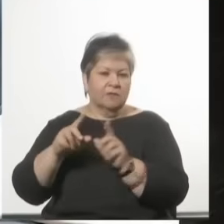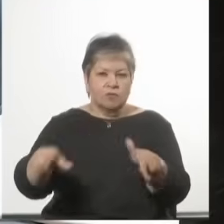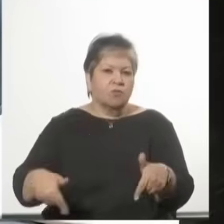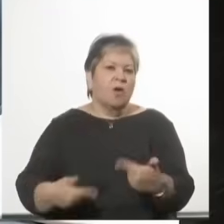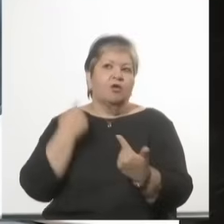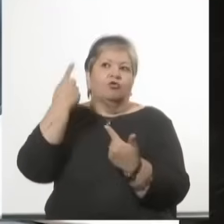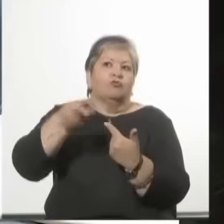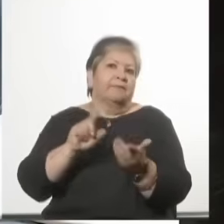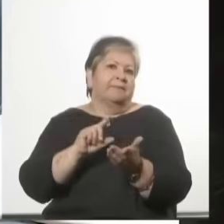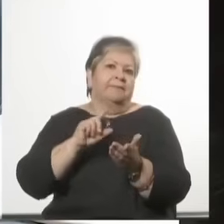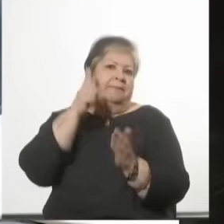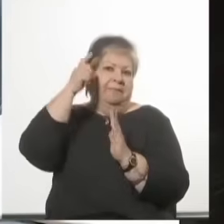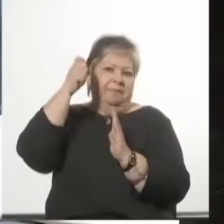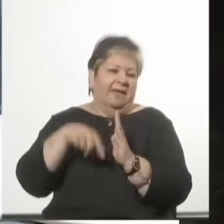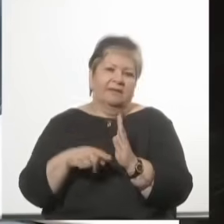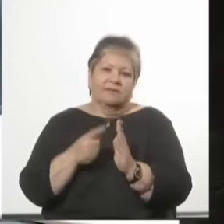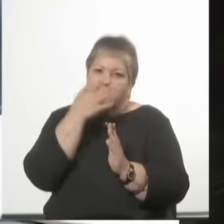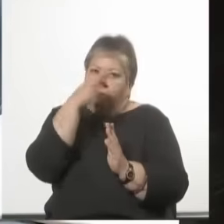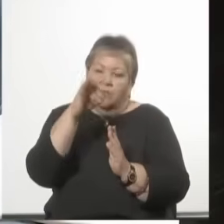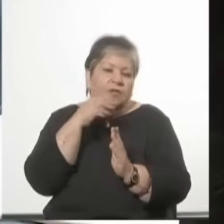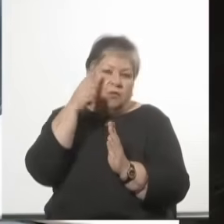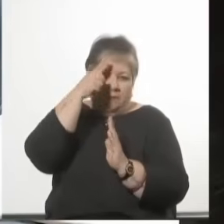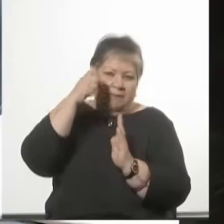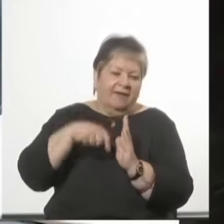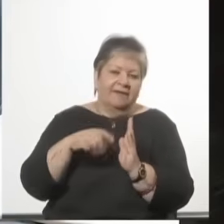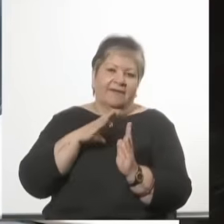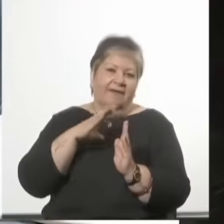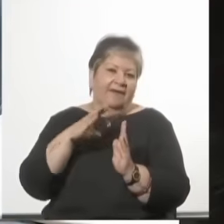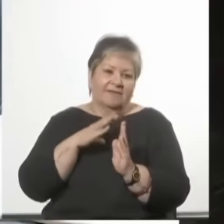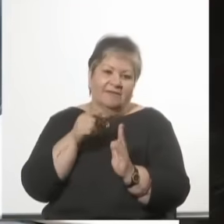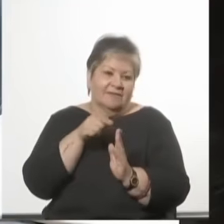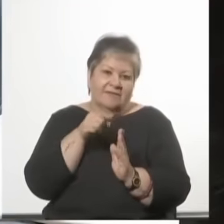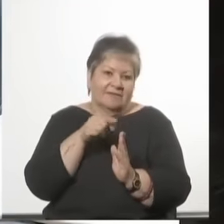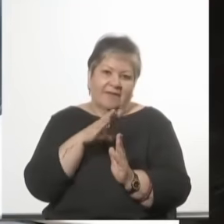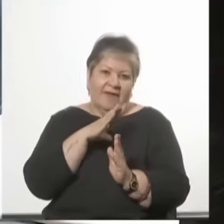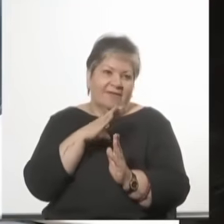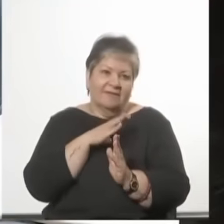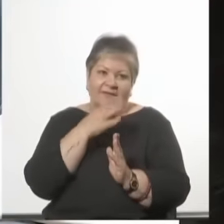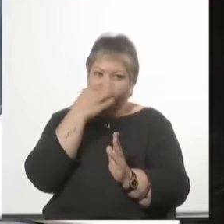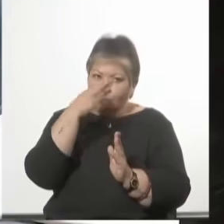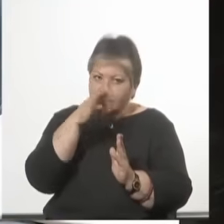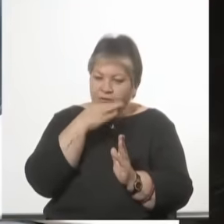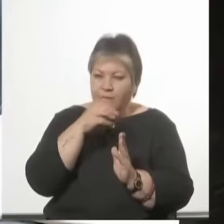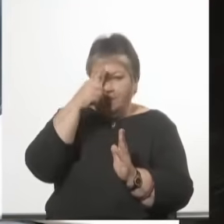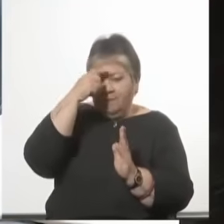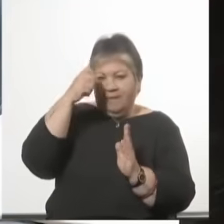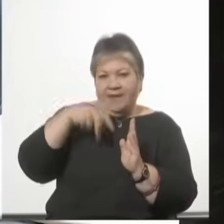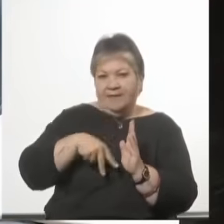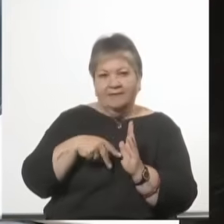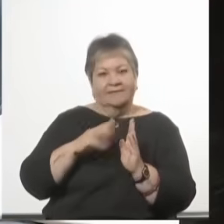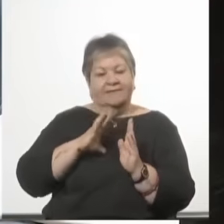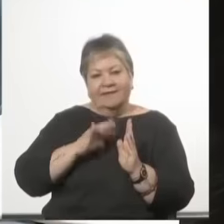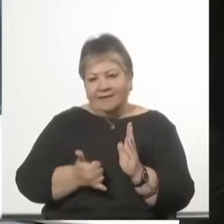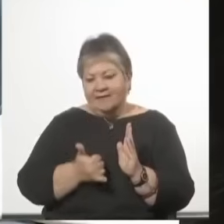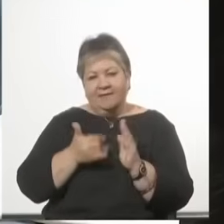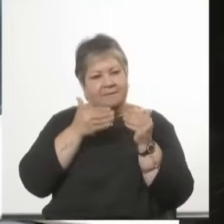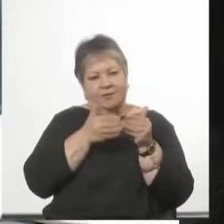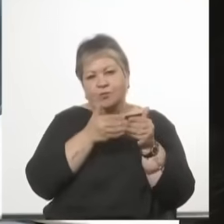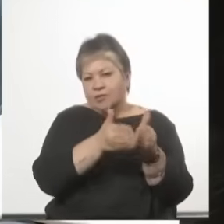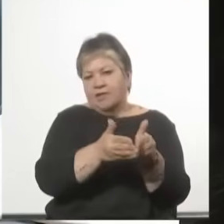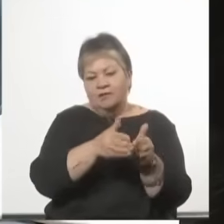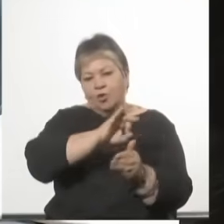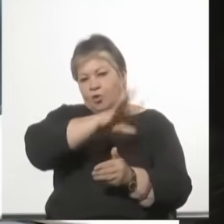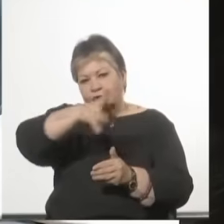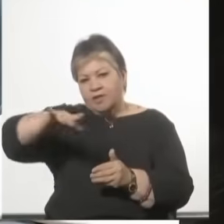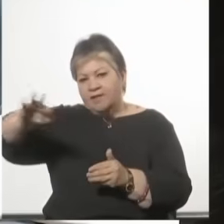plan A. Es el único plan que tenemos. Único plan, tener patrulleras oceánicas para